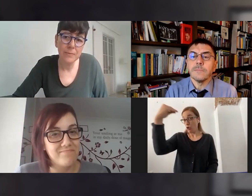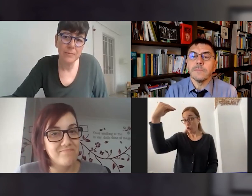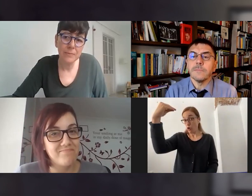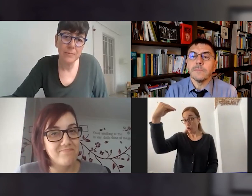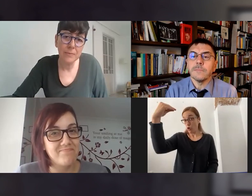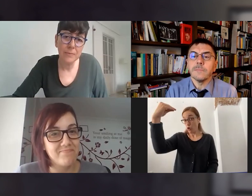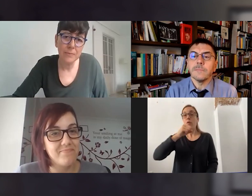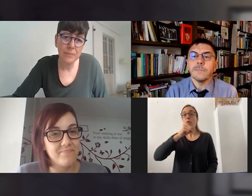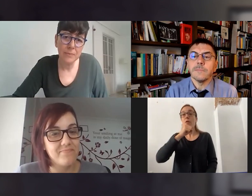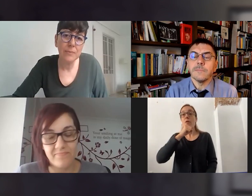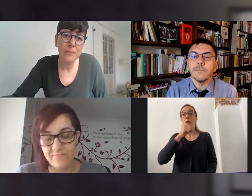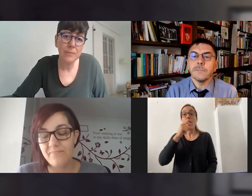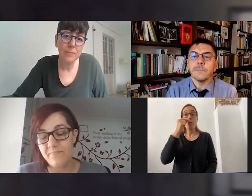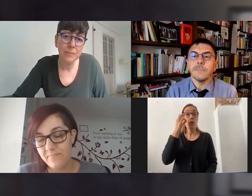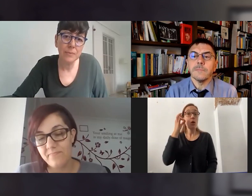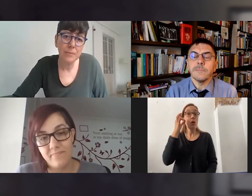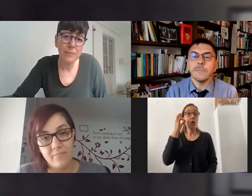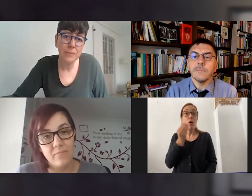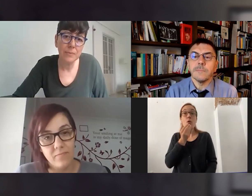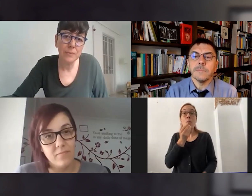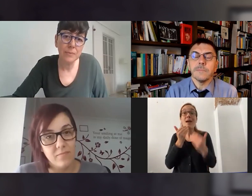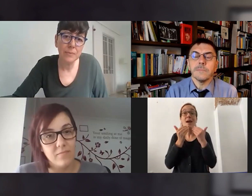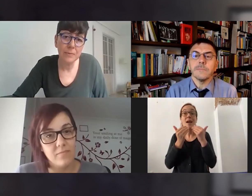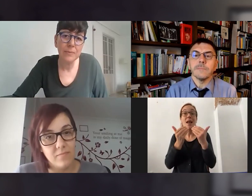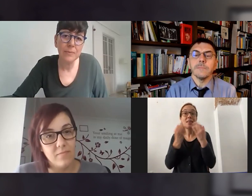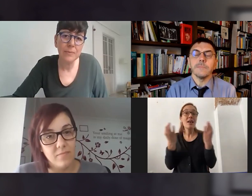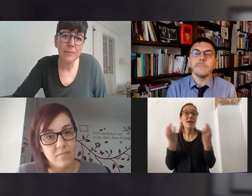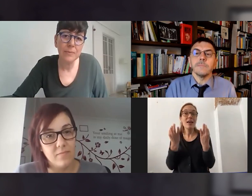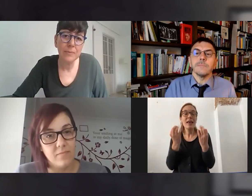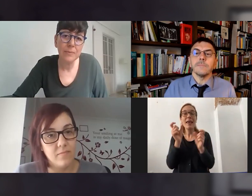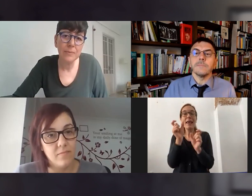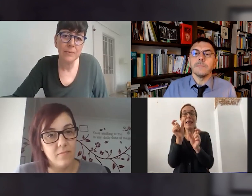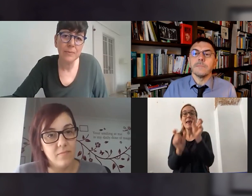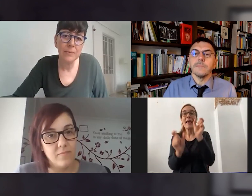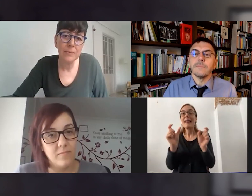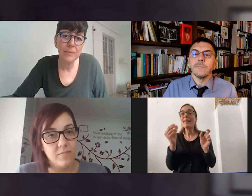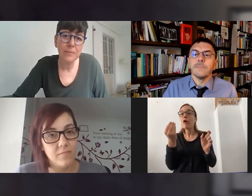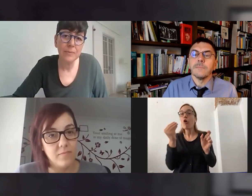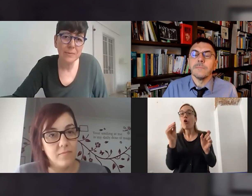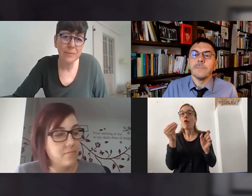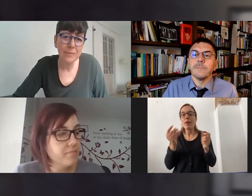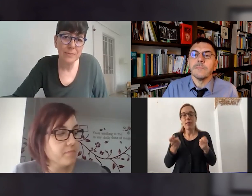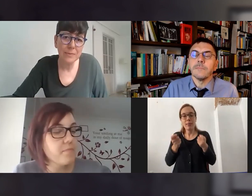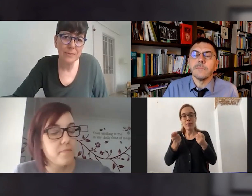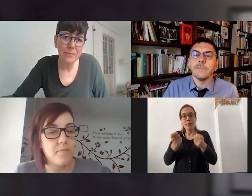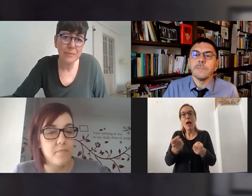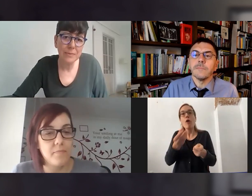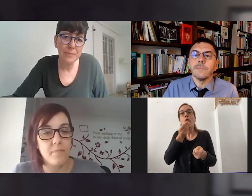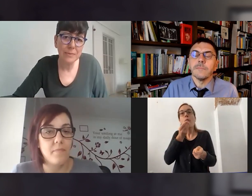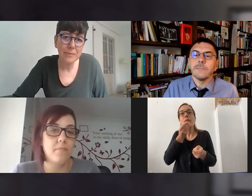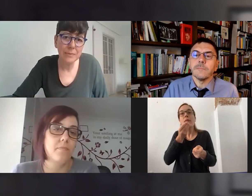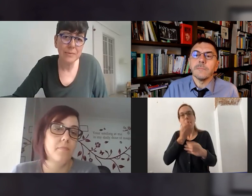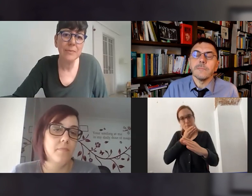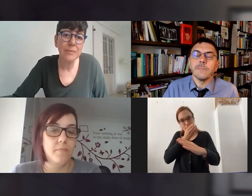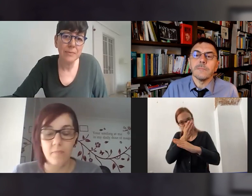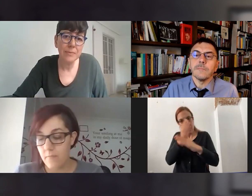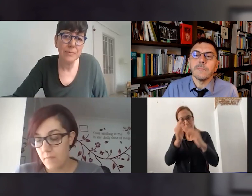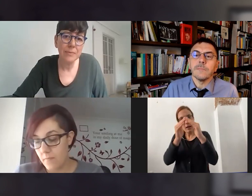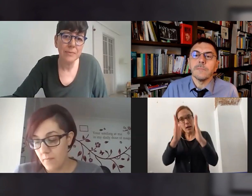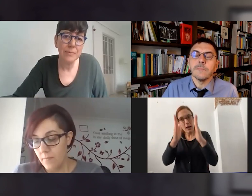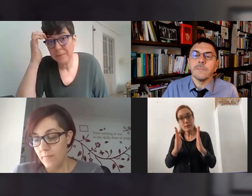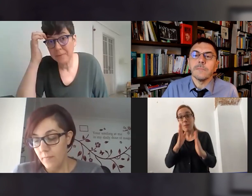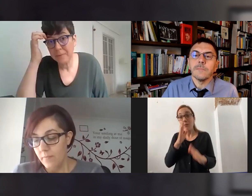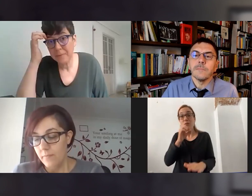están comiendo gracias a que hay chavales jóvenes llevándoles la comida porque no quieren salir a la calle porque tienen miedo. Entonces creo que lo que nos toca es hacer